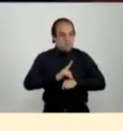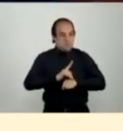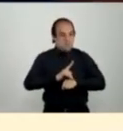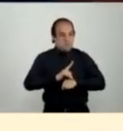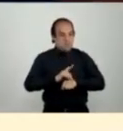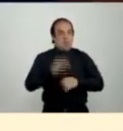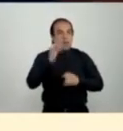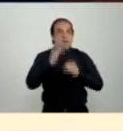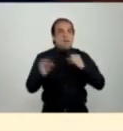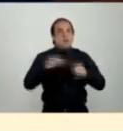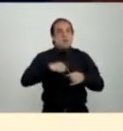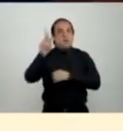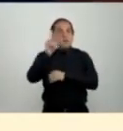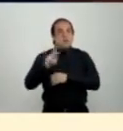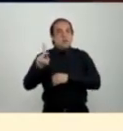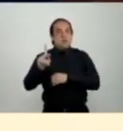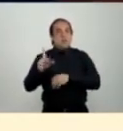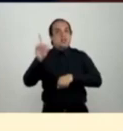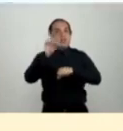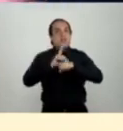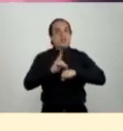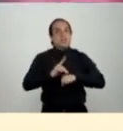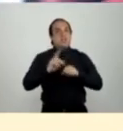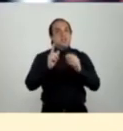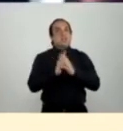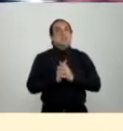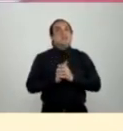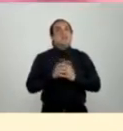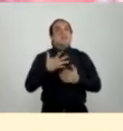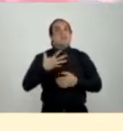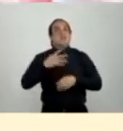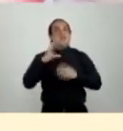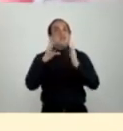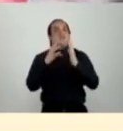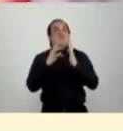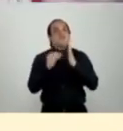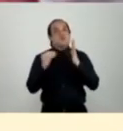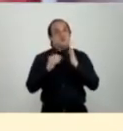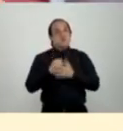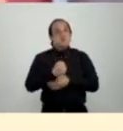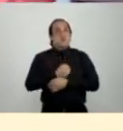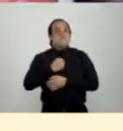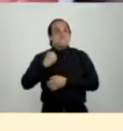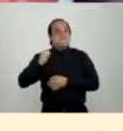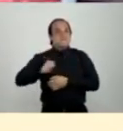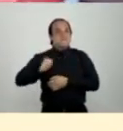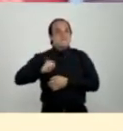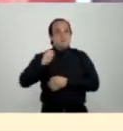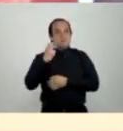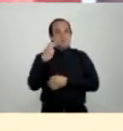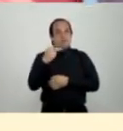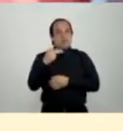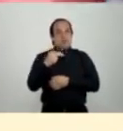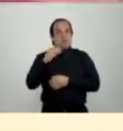publiqué es un diario, que además tengo aquí una vieja copia de ese libro, se llama Octubre en Pekín. Aquí está.